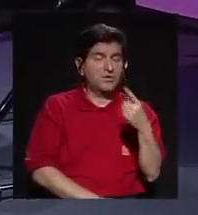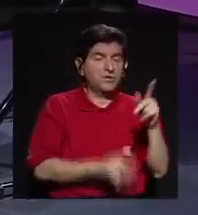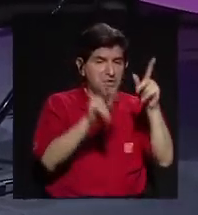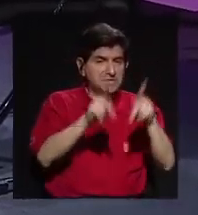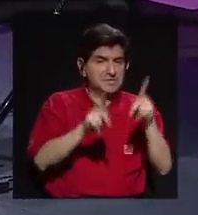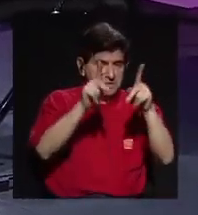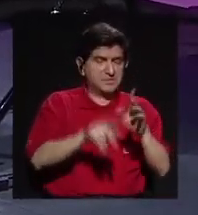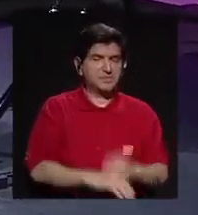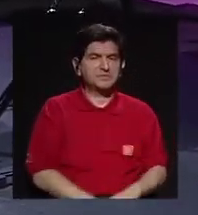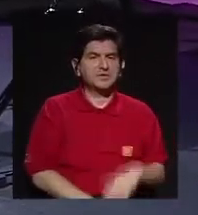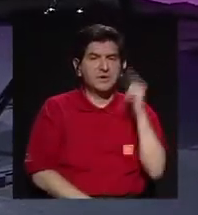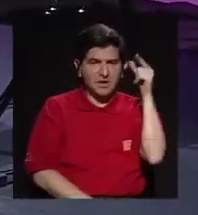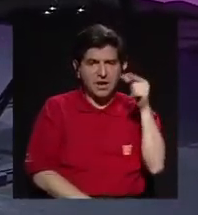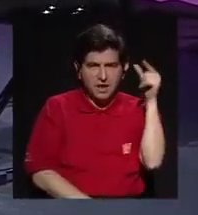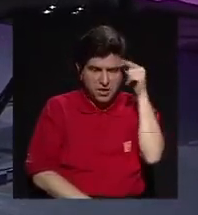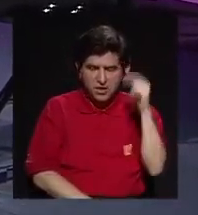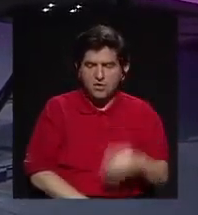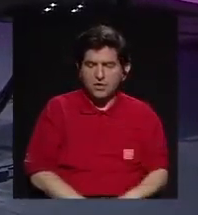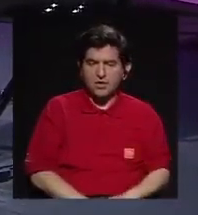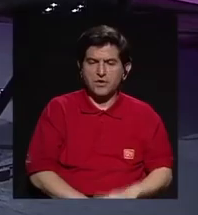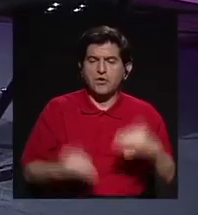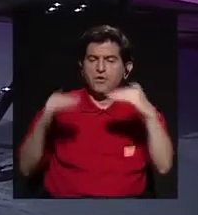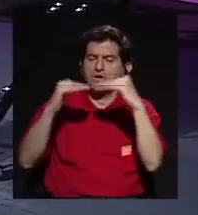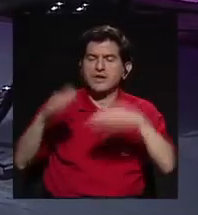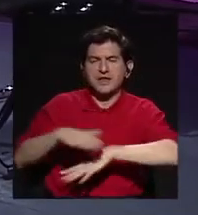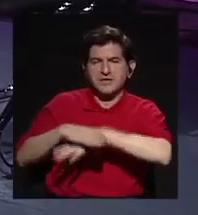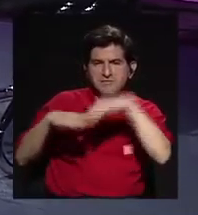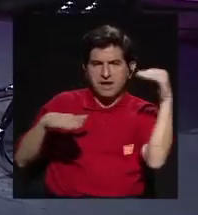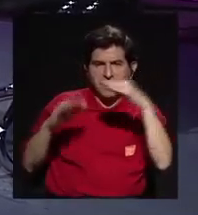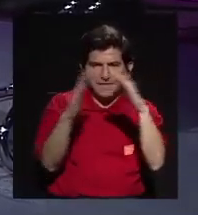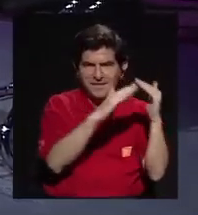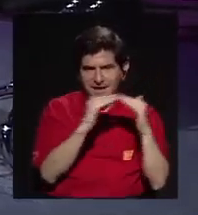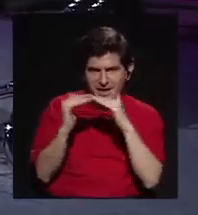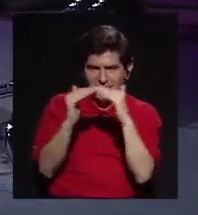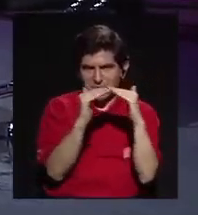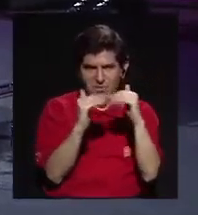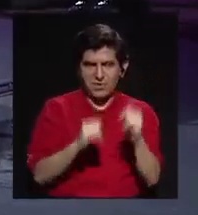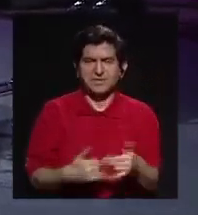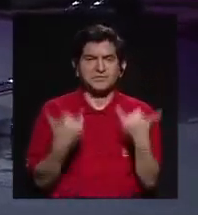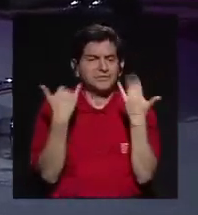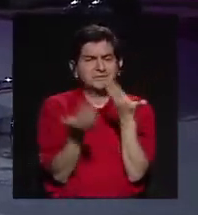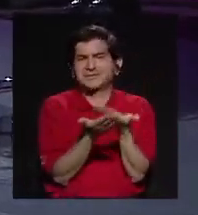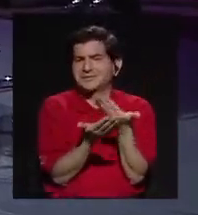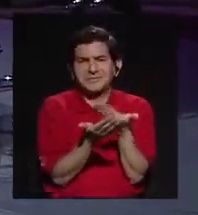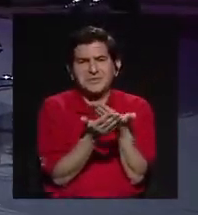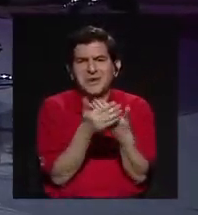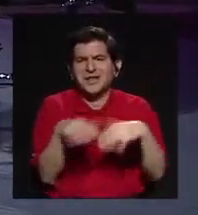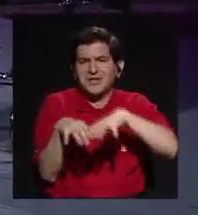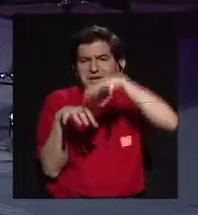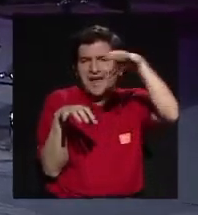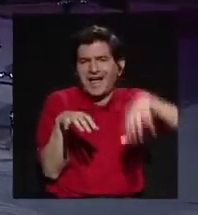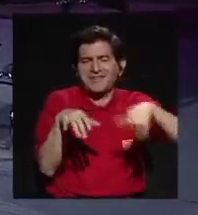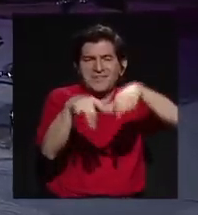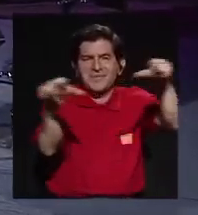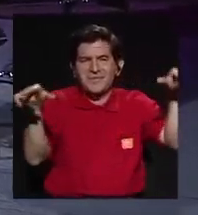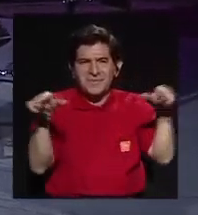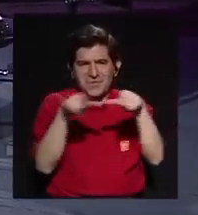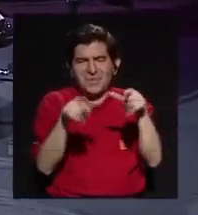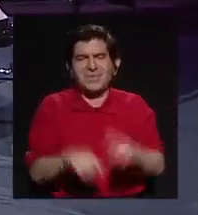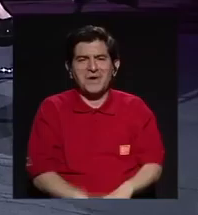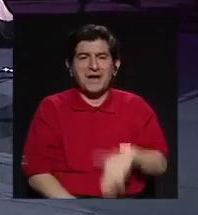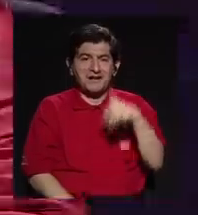persona, obviamente el nivel de exclusión en lo que viven estas poblaciones, de hecho que está probado, los cantones y los lugares donde se